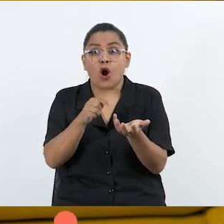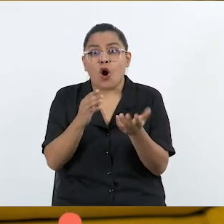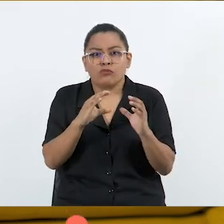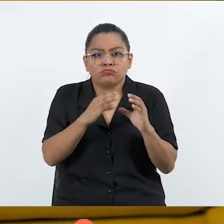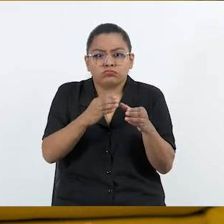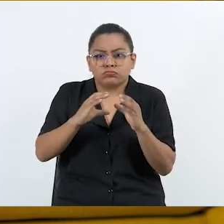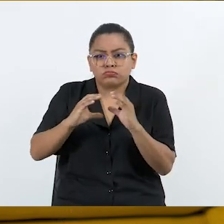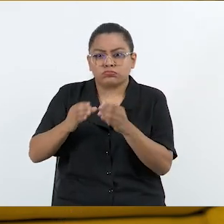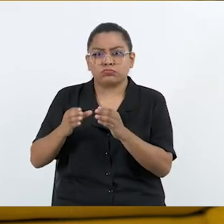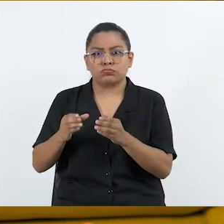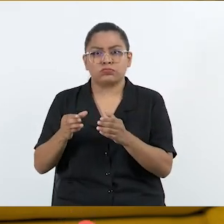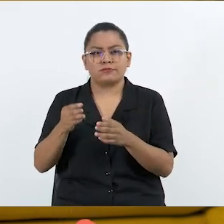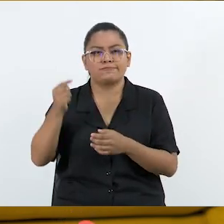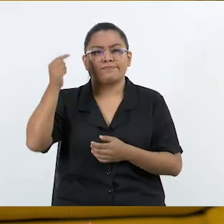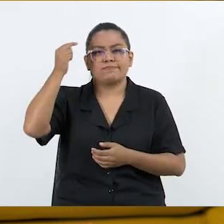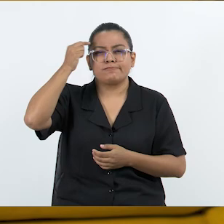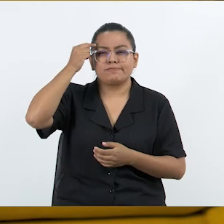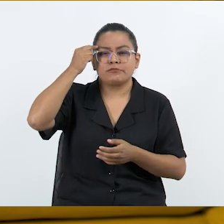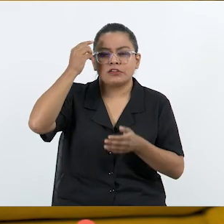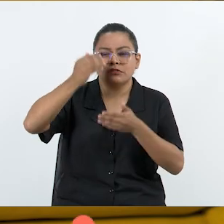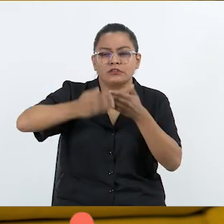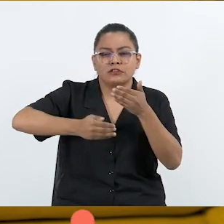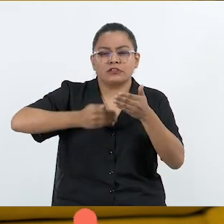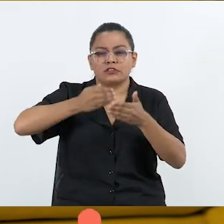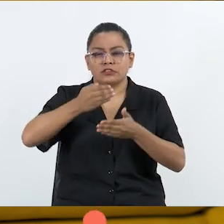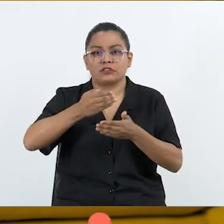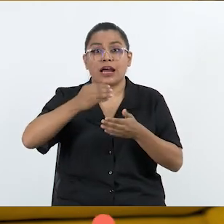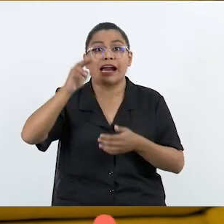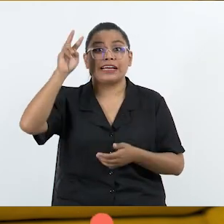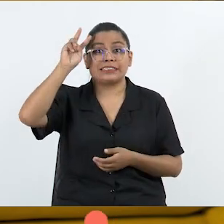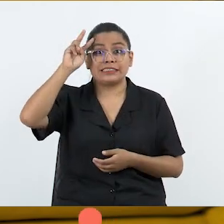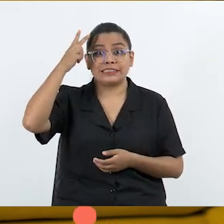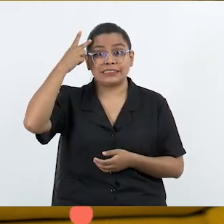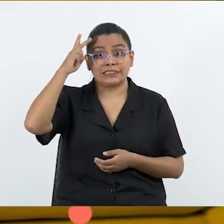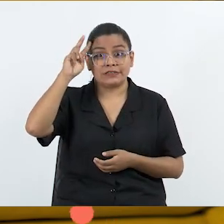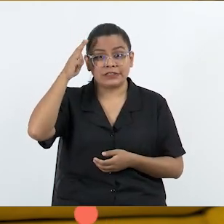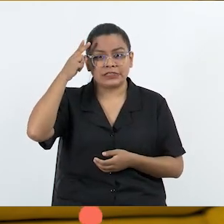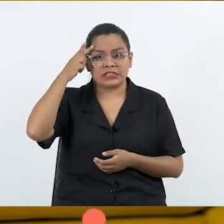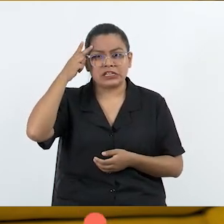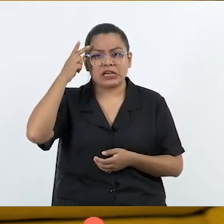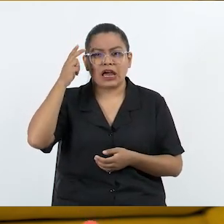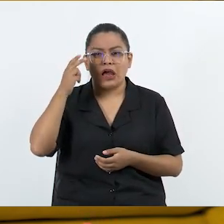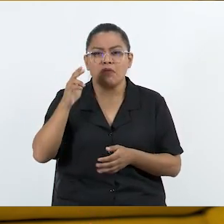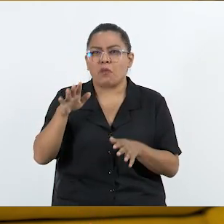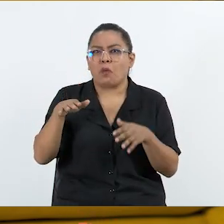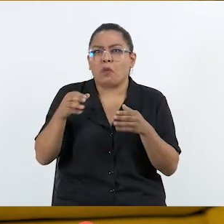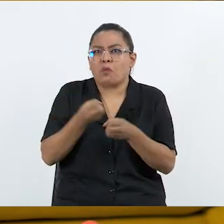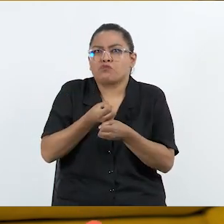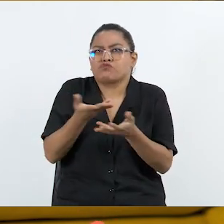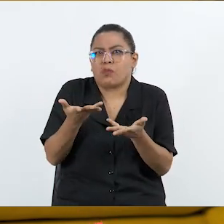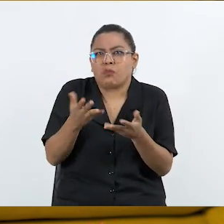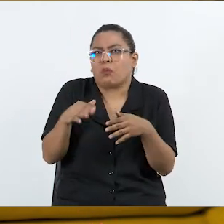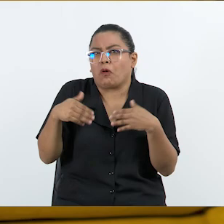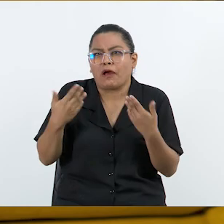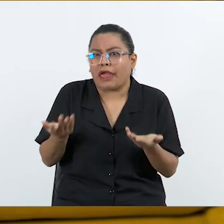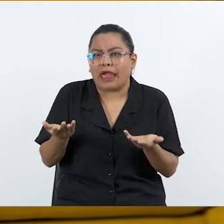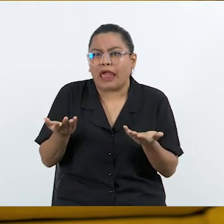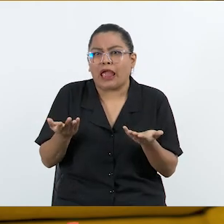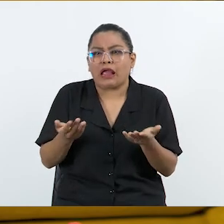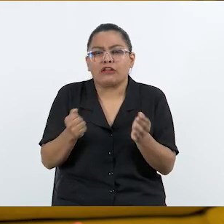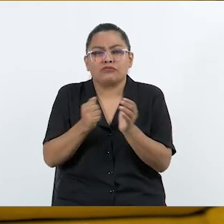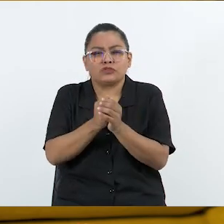totalidad o en grupos pequeños, lleva adelante un proceso que implica determinar las posibles causas,